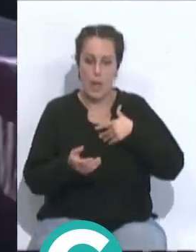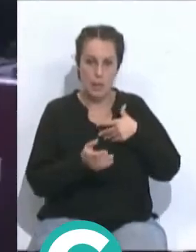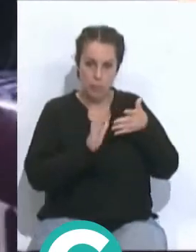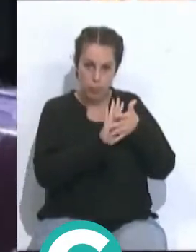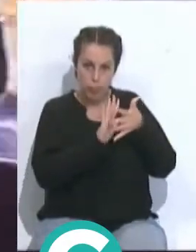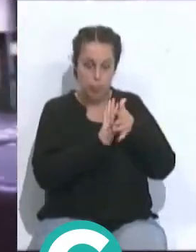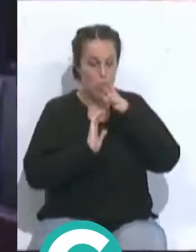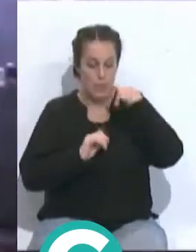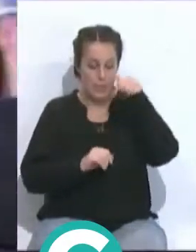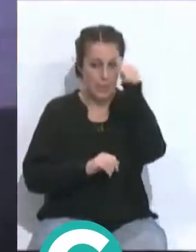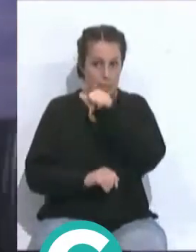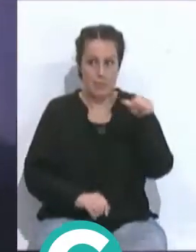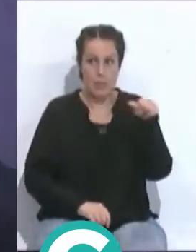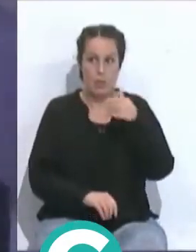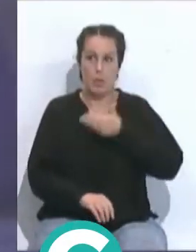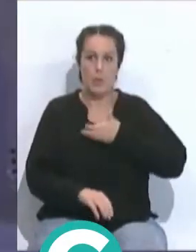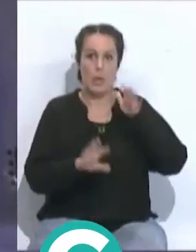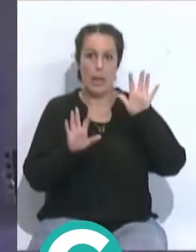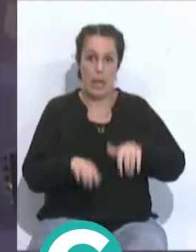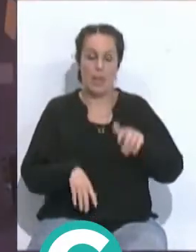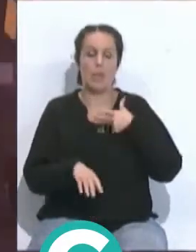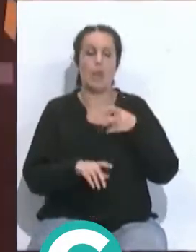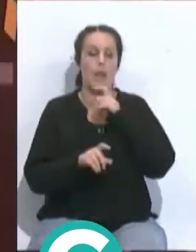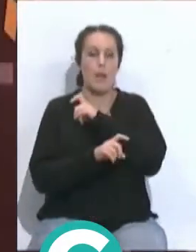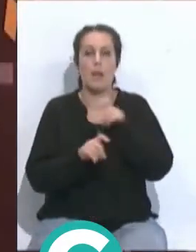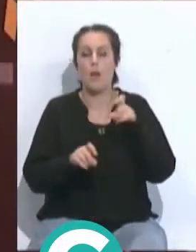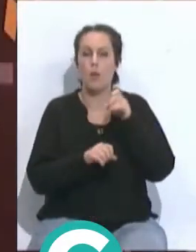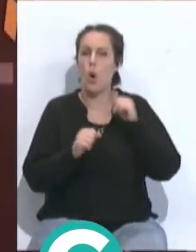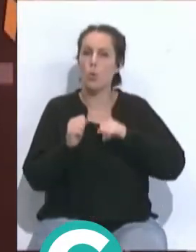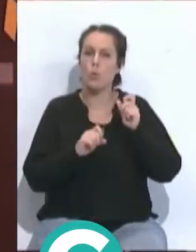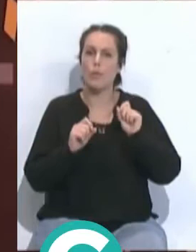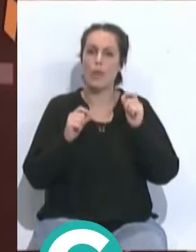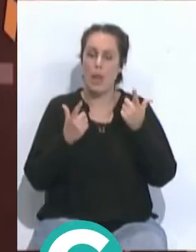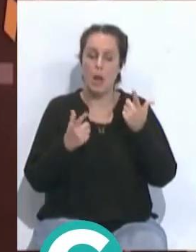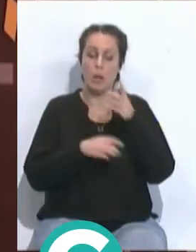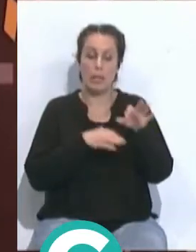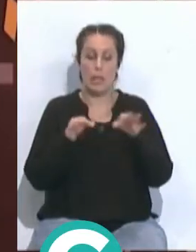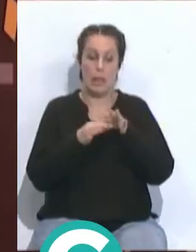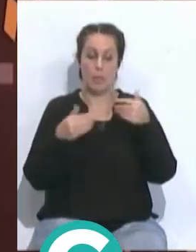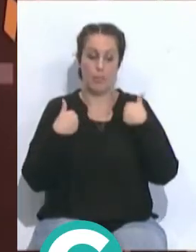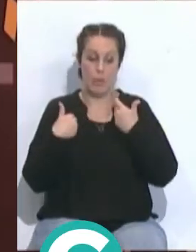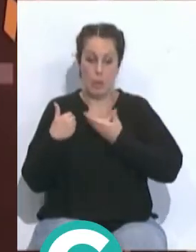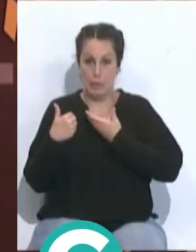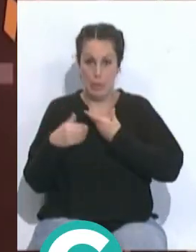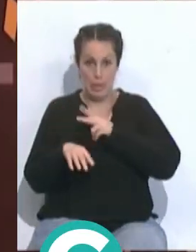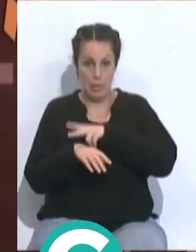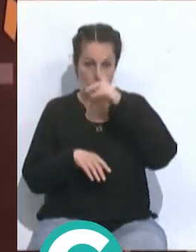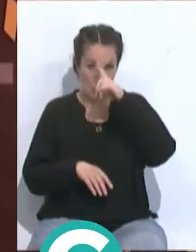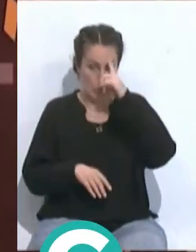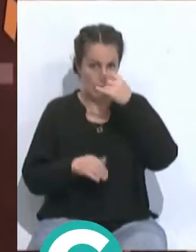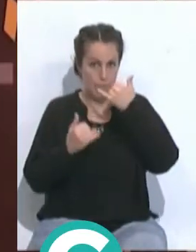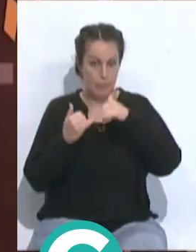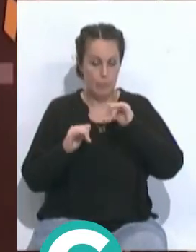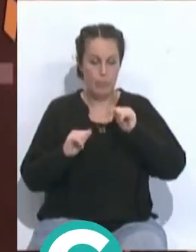aportarle, porque esta semana el Ayuntamiento de Cádiz ha anunciado que el concurso oficial, el que organiza el Ayuntamiento, la Delegación de Cultura y